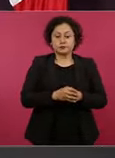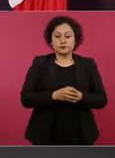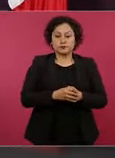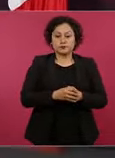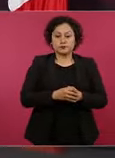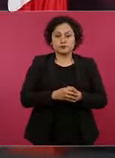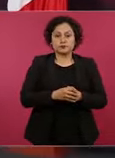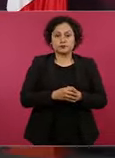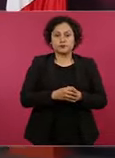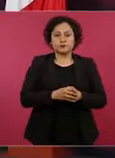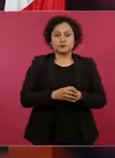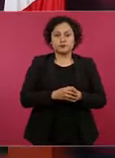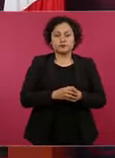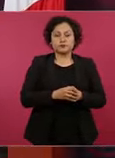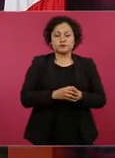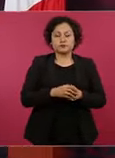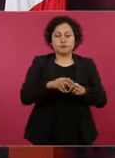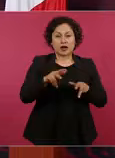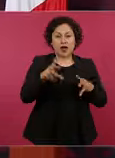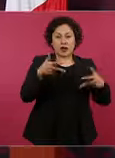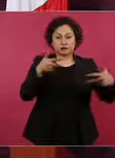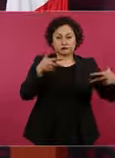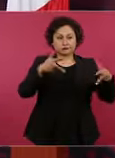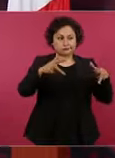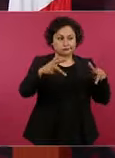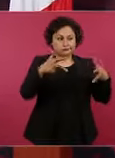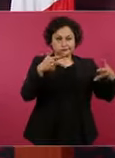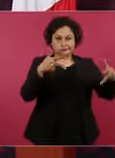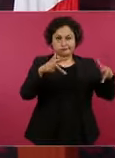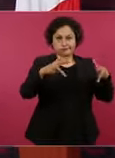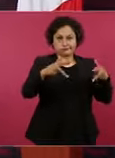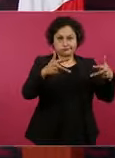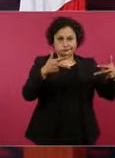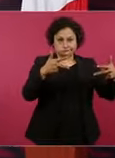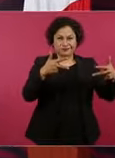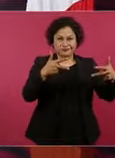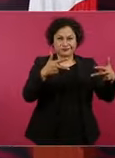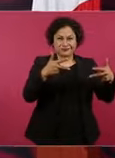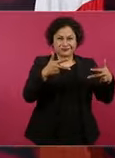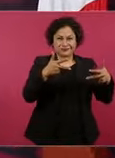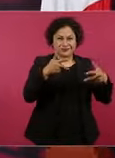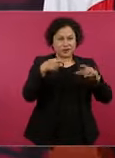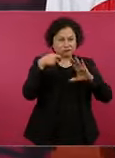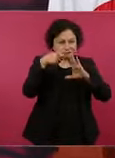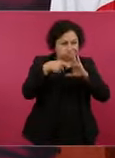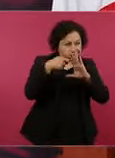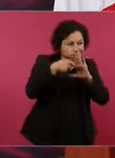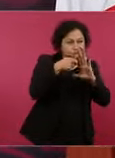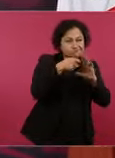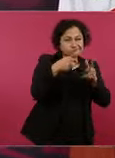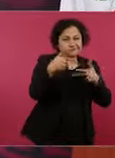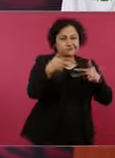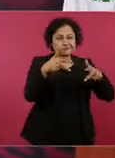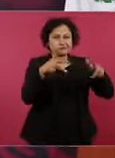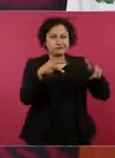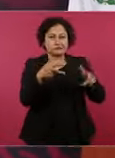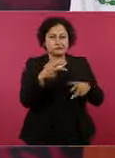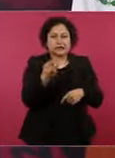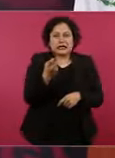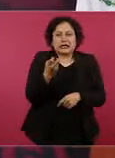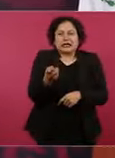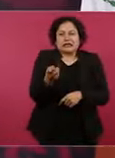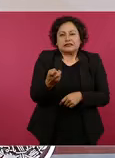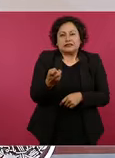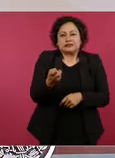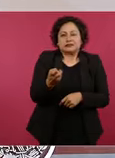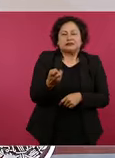Grabando, ya cuando pasan esas cosas, por la experiencia que nosotros tenemos, ya